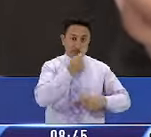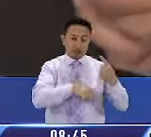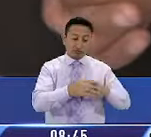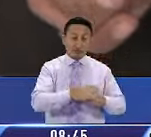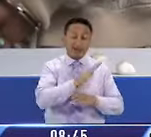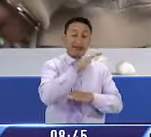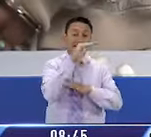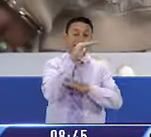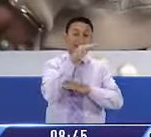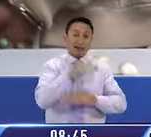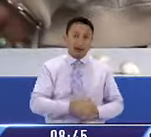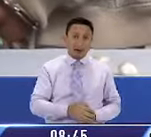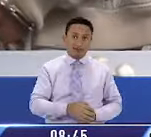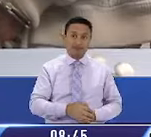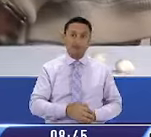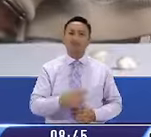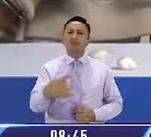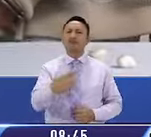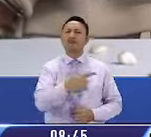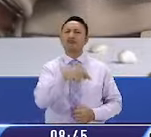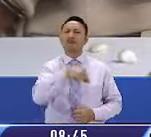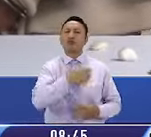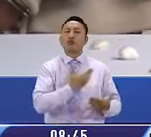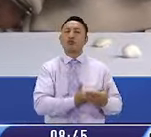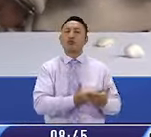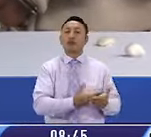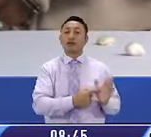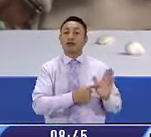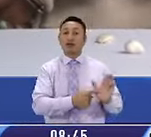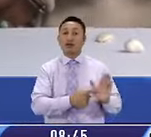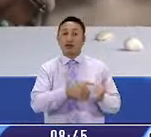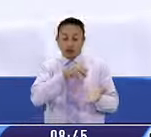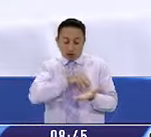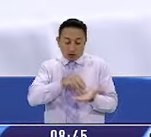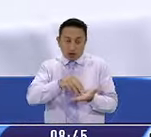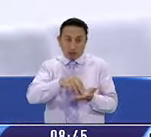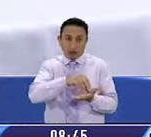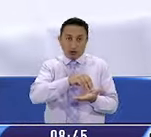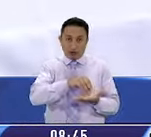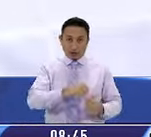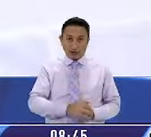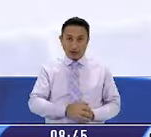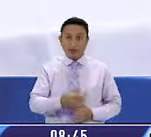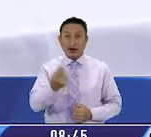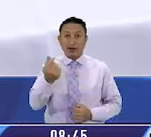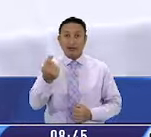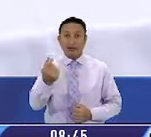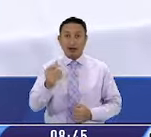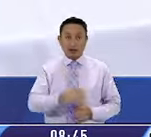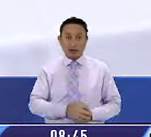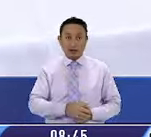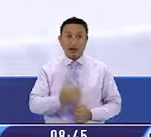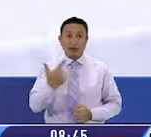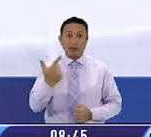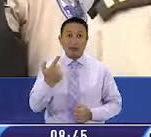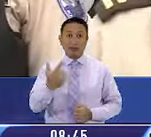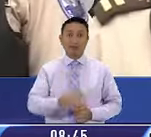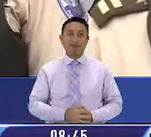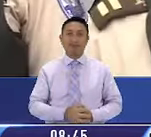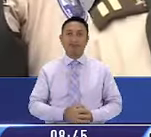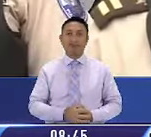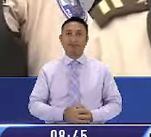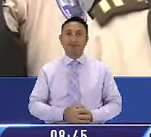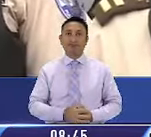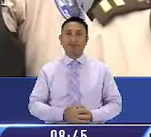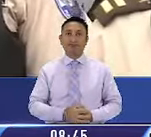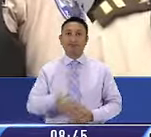San Roque. La institución presentó como evidencias varias dosis en fundas plásticas, dinero en efectivo y un revólver. La